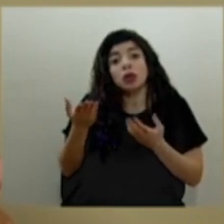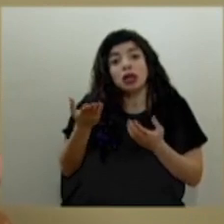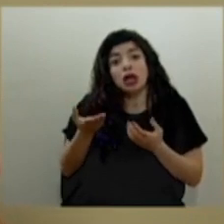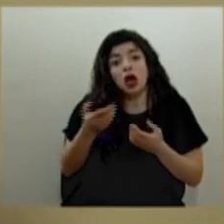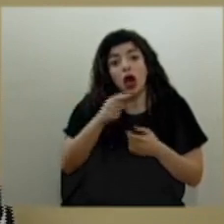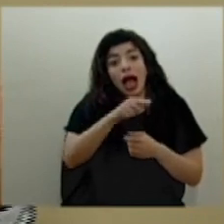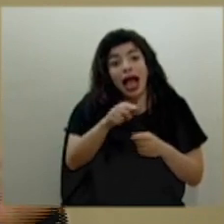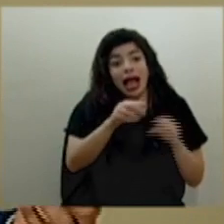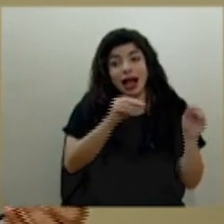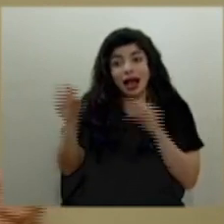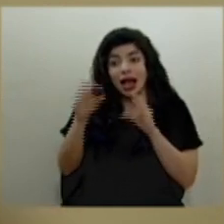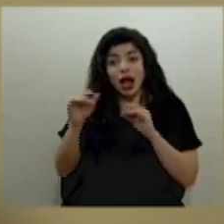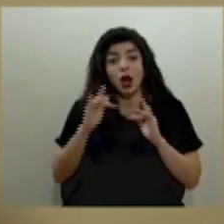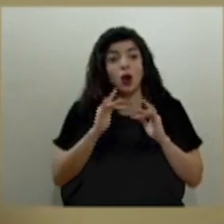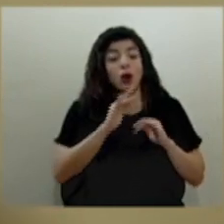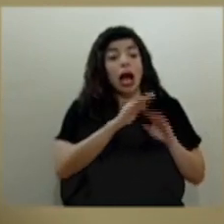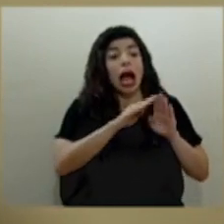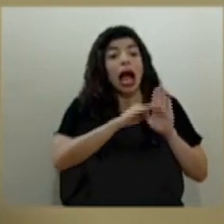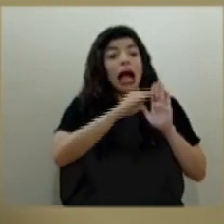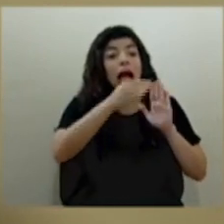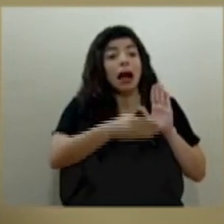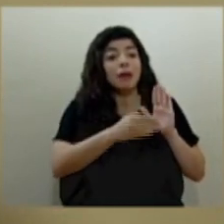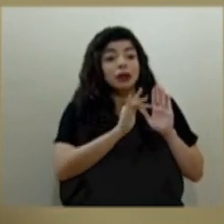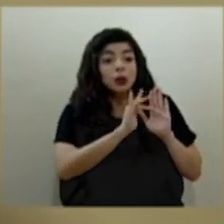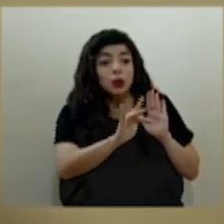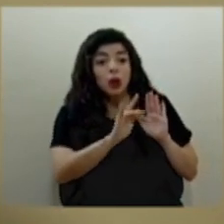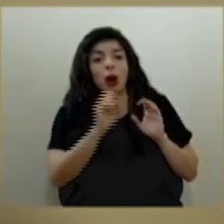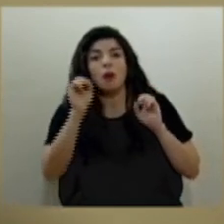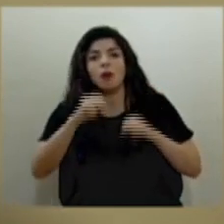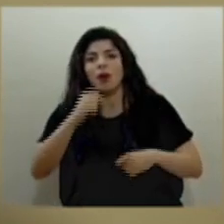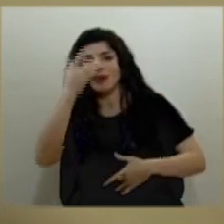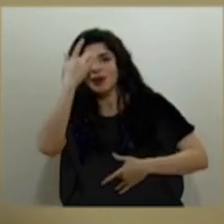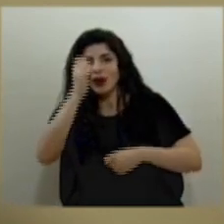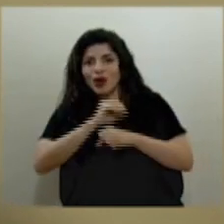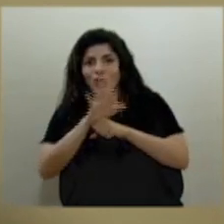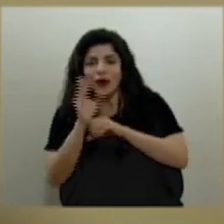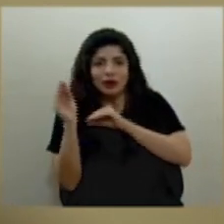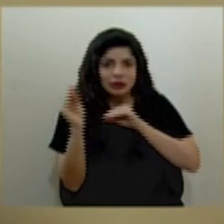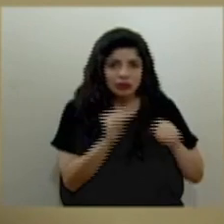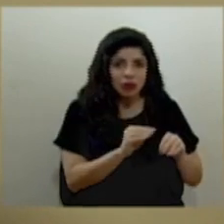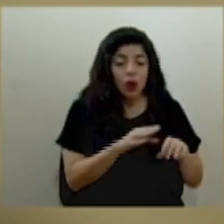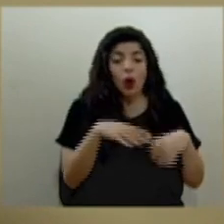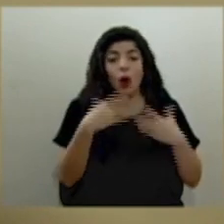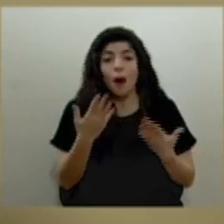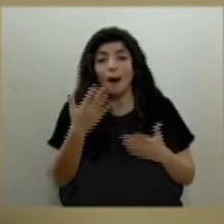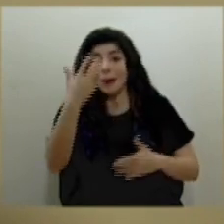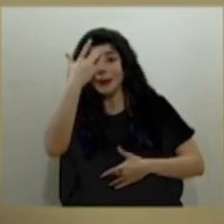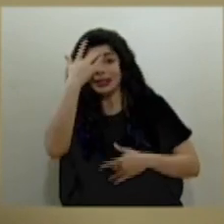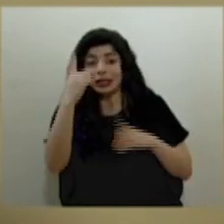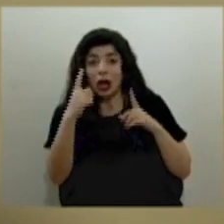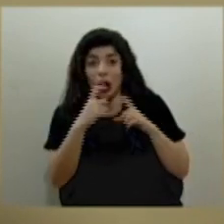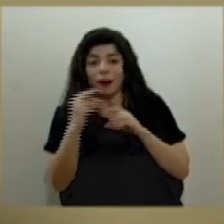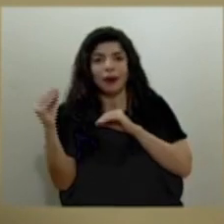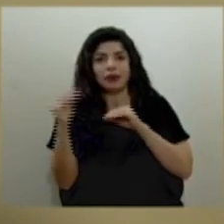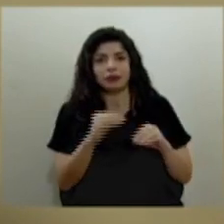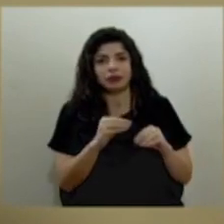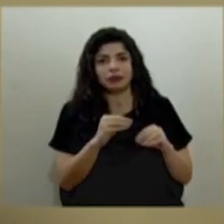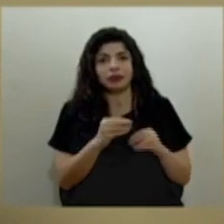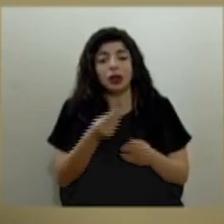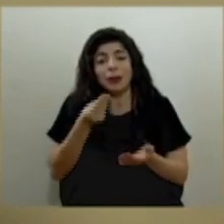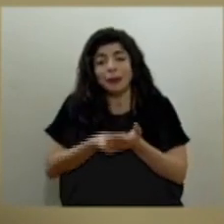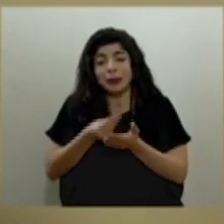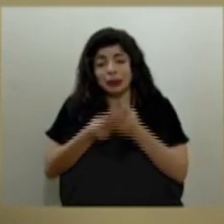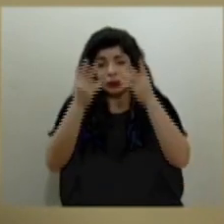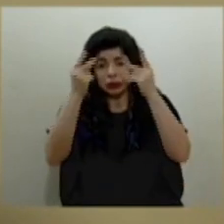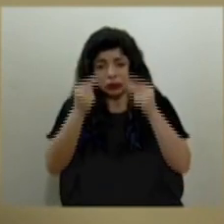ser utilizadas para más pacientes COVID o pacientes que tengan una mayor complejidad. De acuerdo con los costeos,